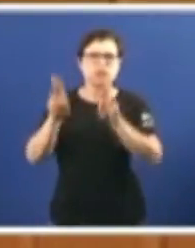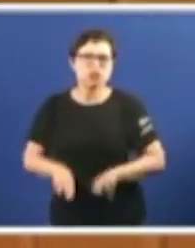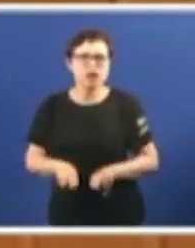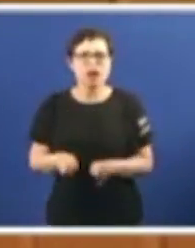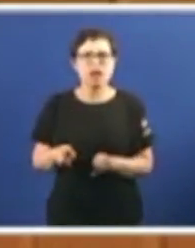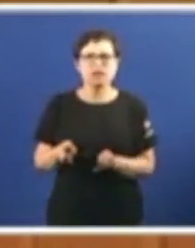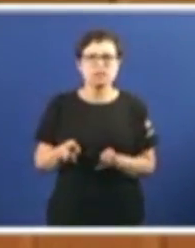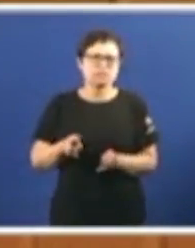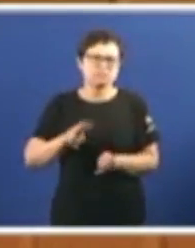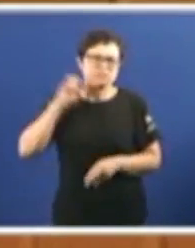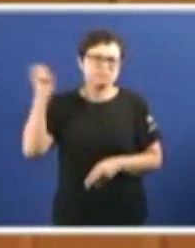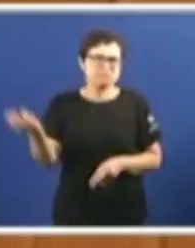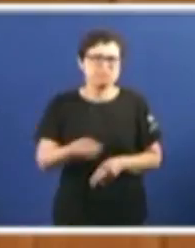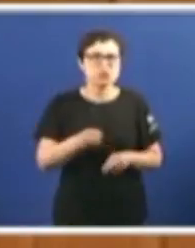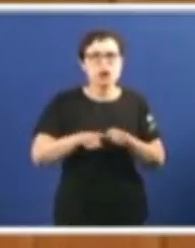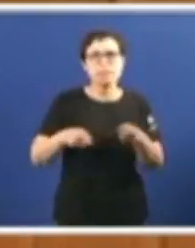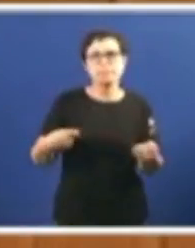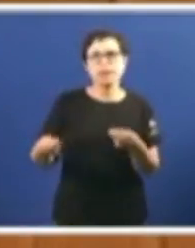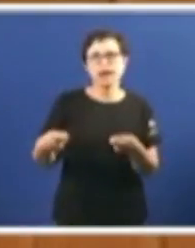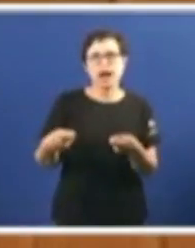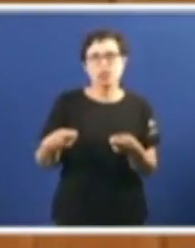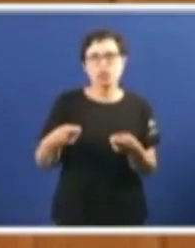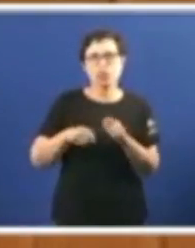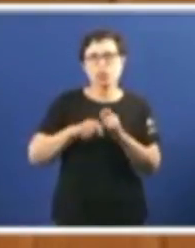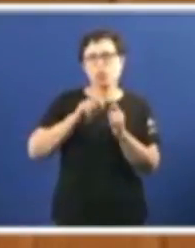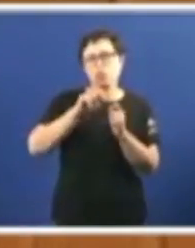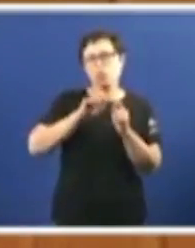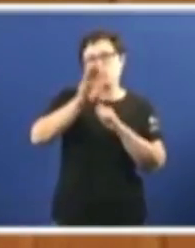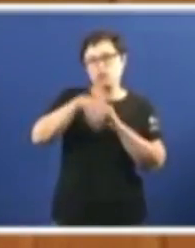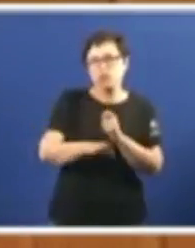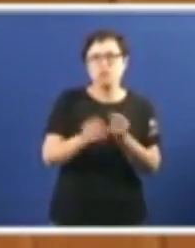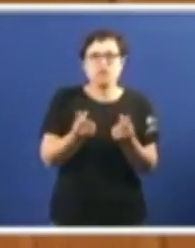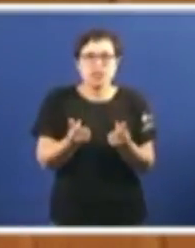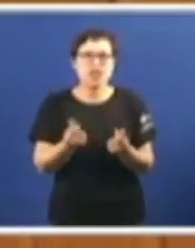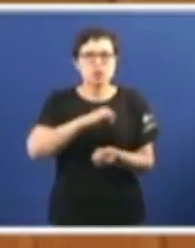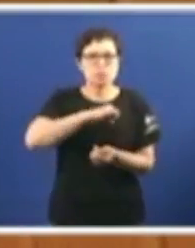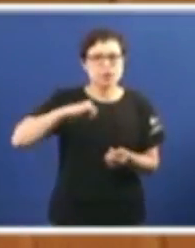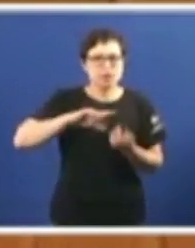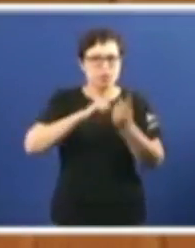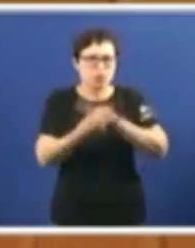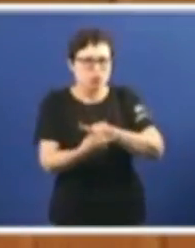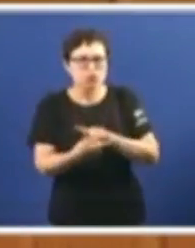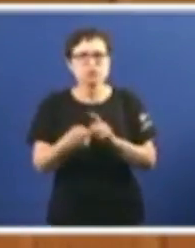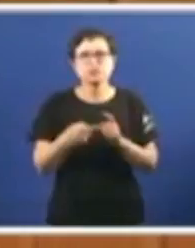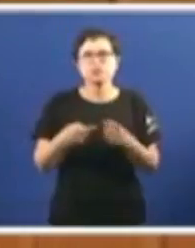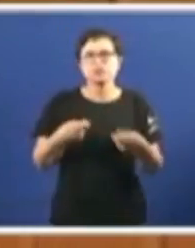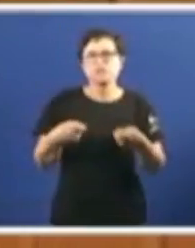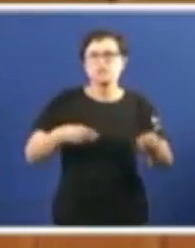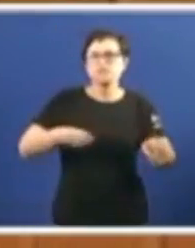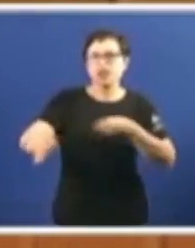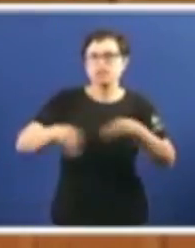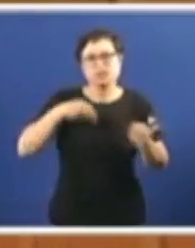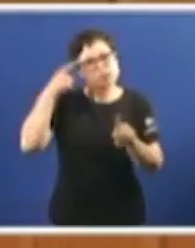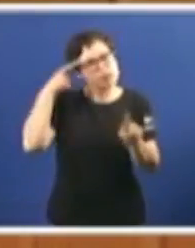a desregularización dos mercados financeiros e a redución do gasto público, as privatizacións e a flexibilización do mercado do traballo